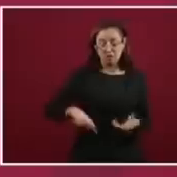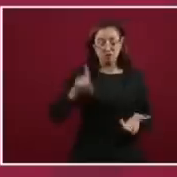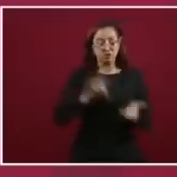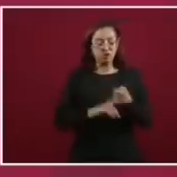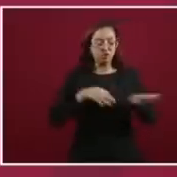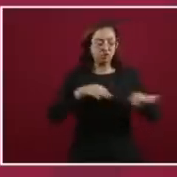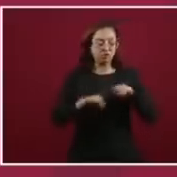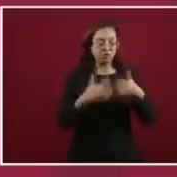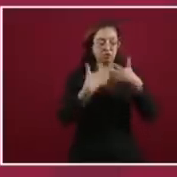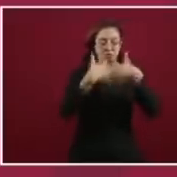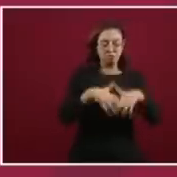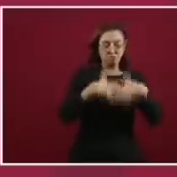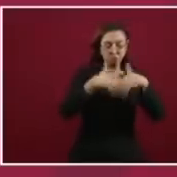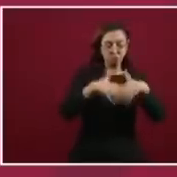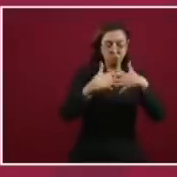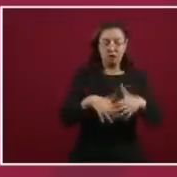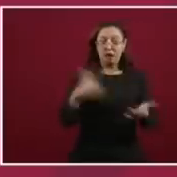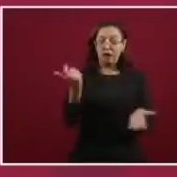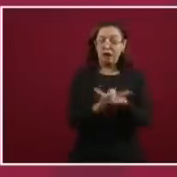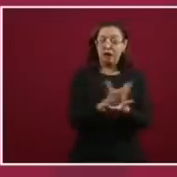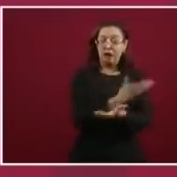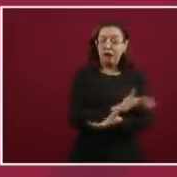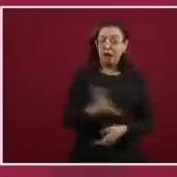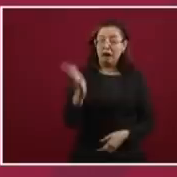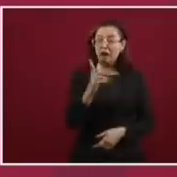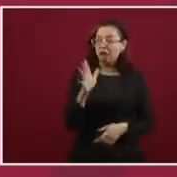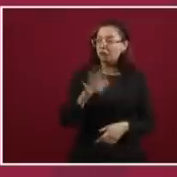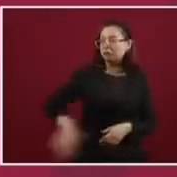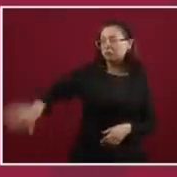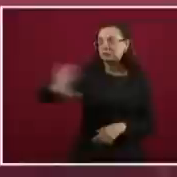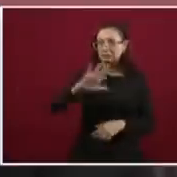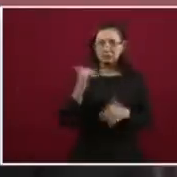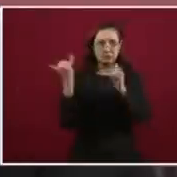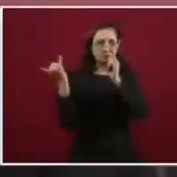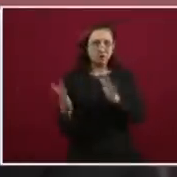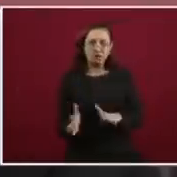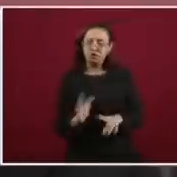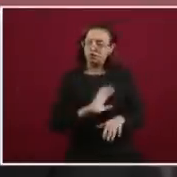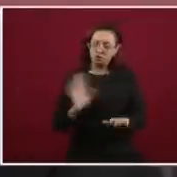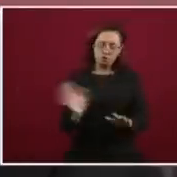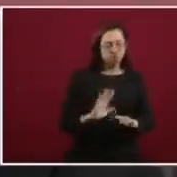primero la austeridad y combatir la corrupción